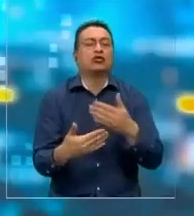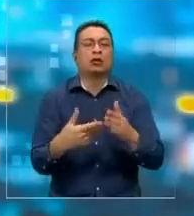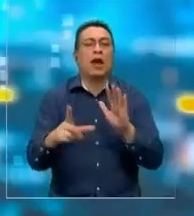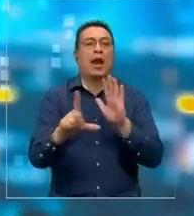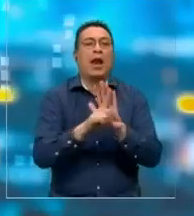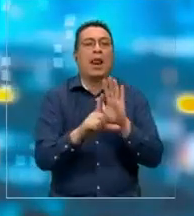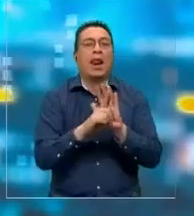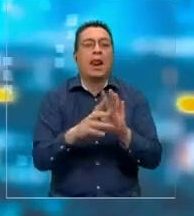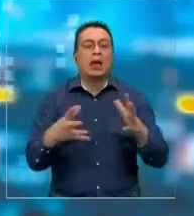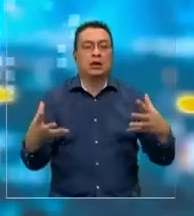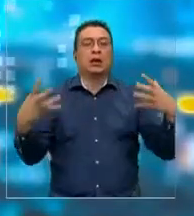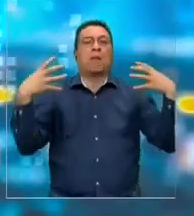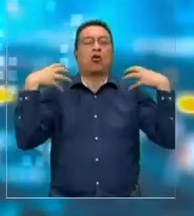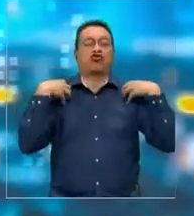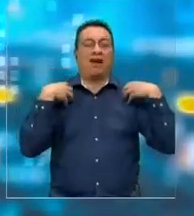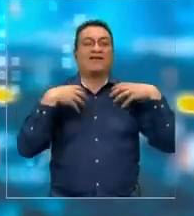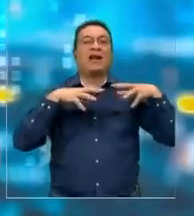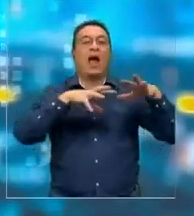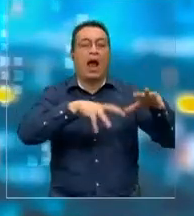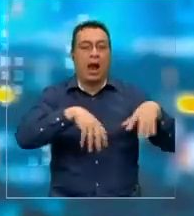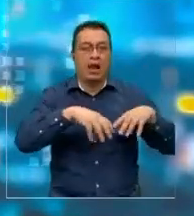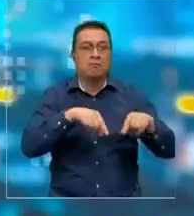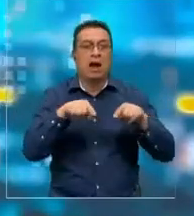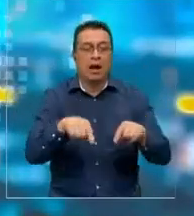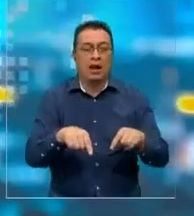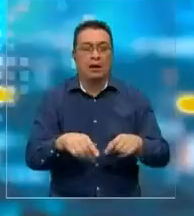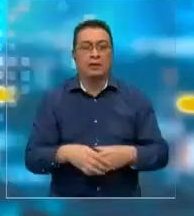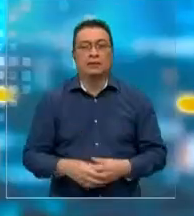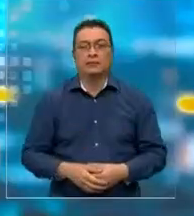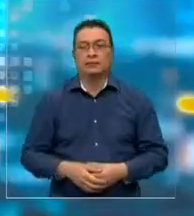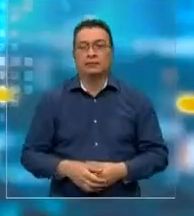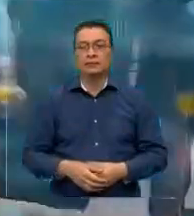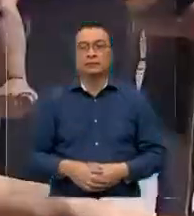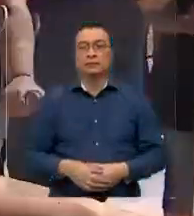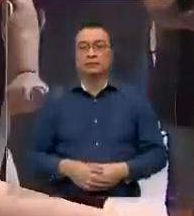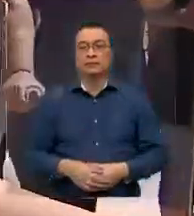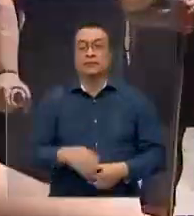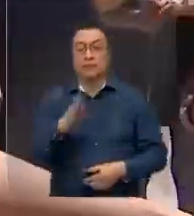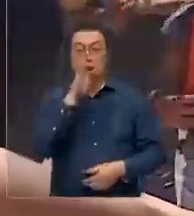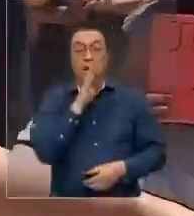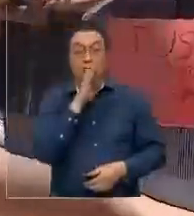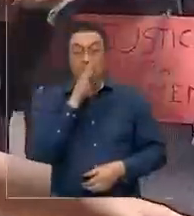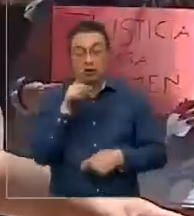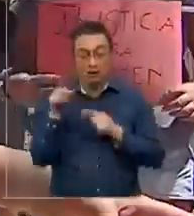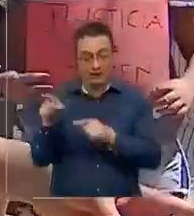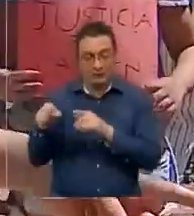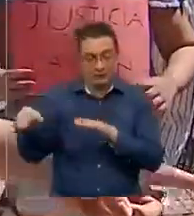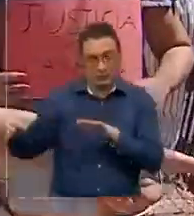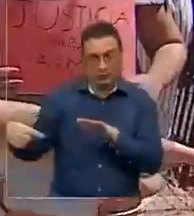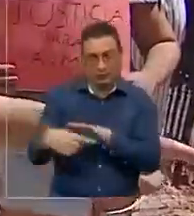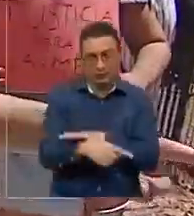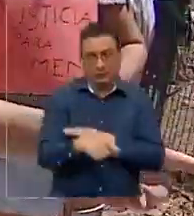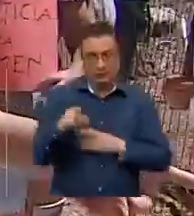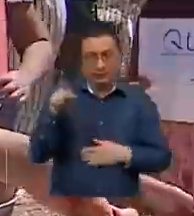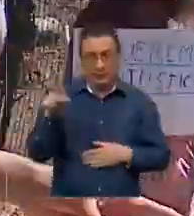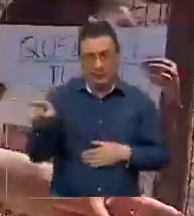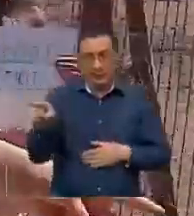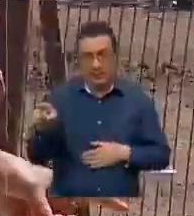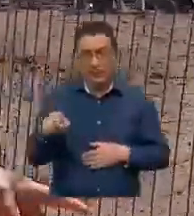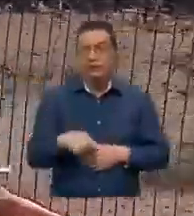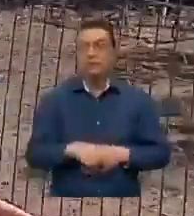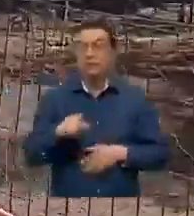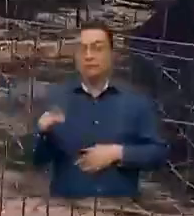de tenencia responsable de mascotas en este tipo de casos el freno salió desde allá desde donde si nos puedes indicar